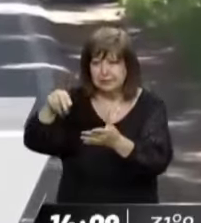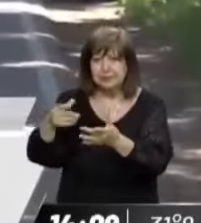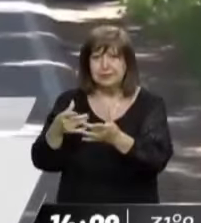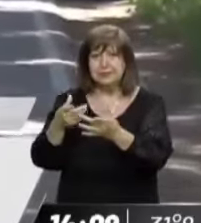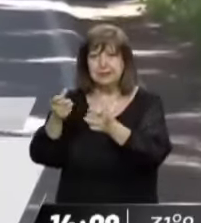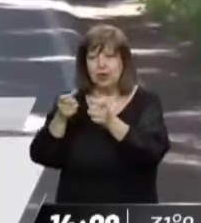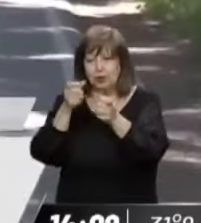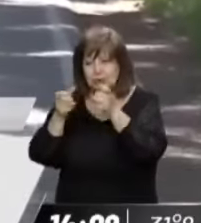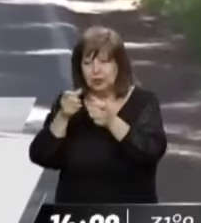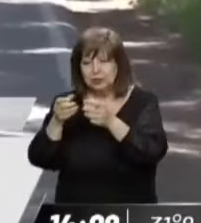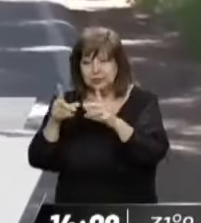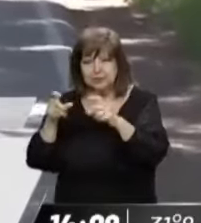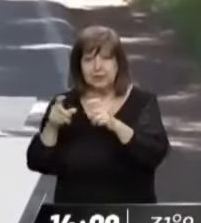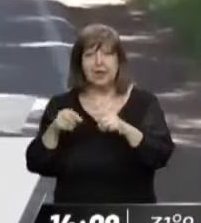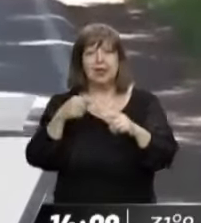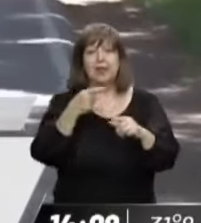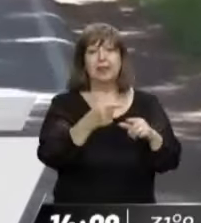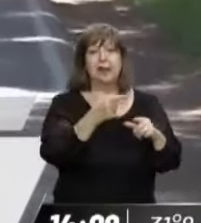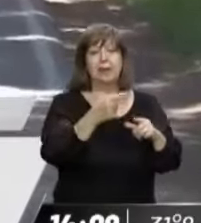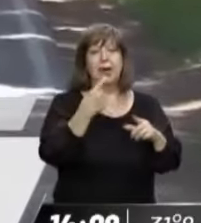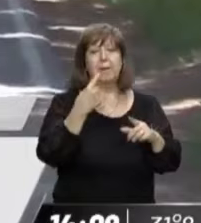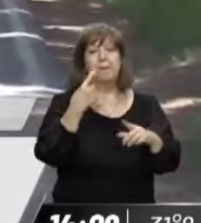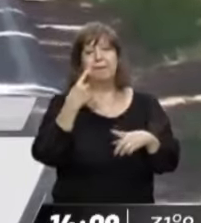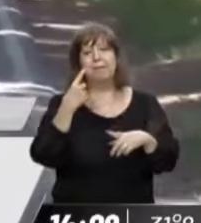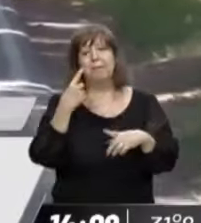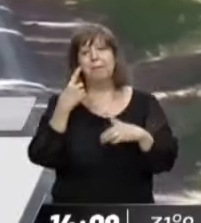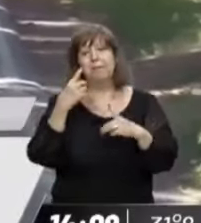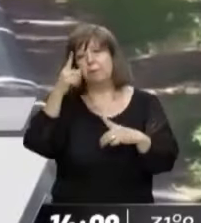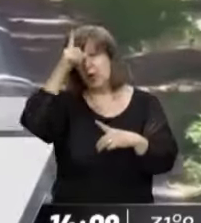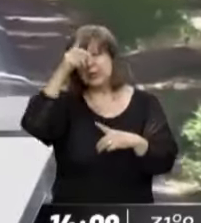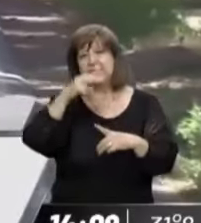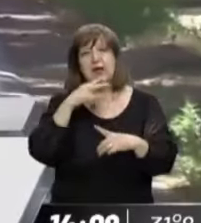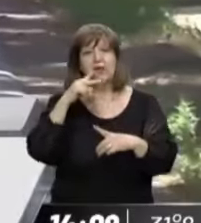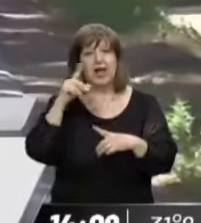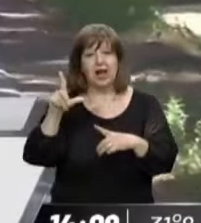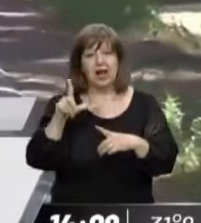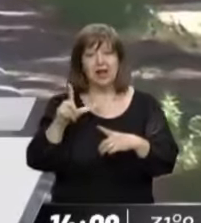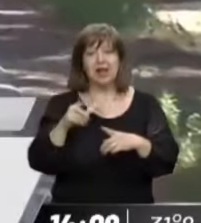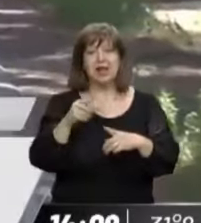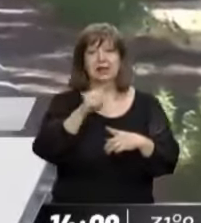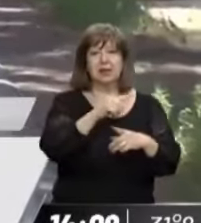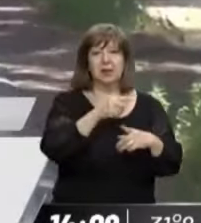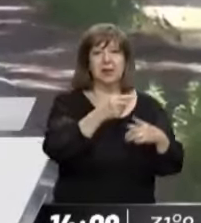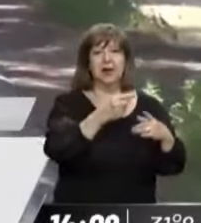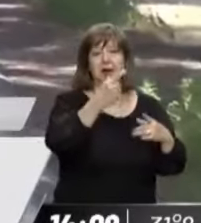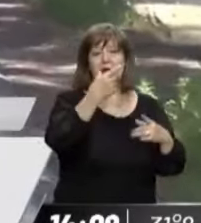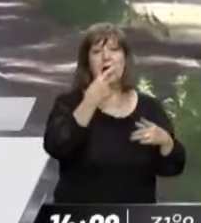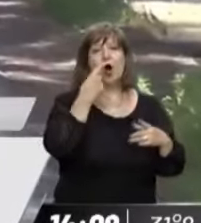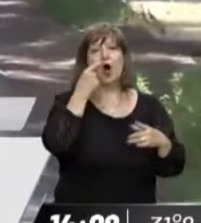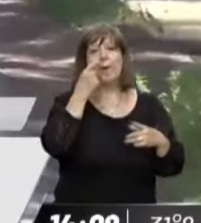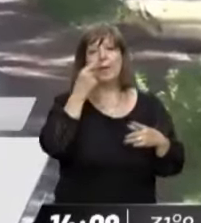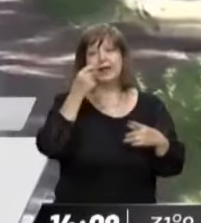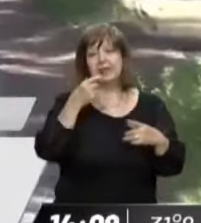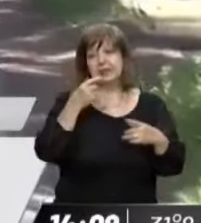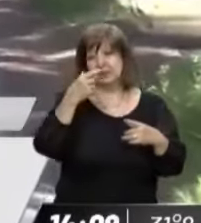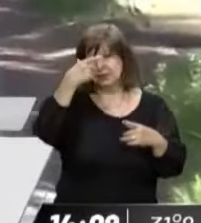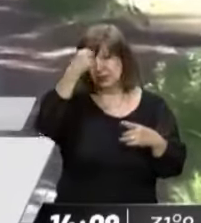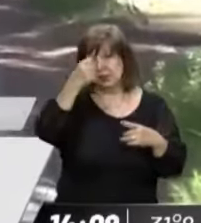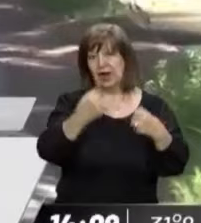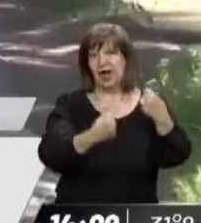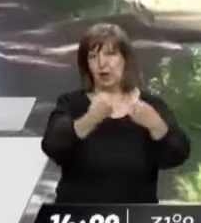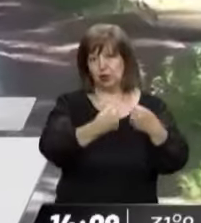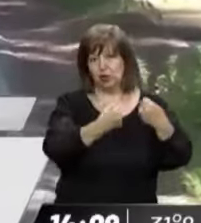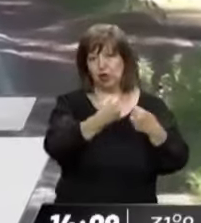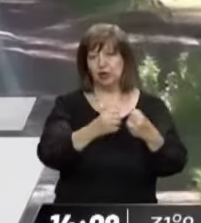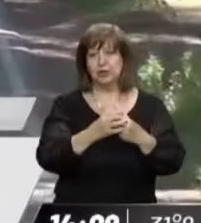familia en el otro auto, allá, está el la policía gris. Vial de Las Heras trabajando. No. ¿Podés repetir, también, Juan? La otra familia está trabajando en el otro auto acá. ¿Podés repetir